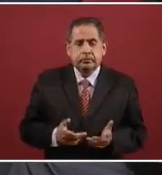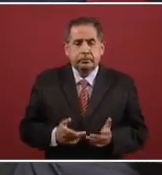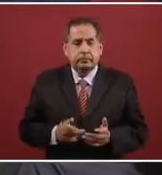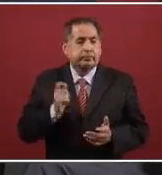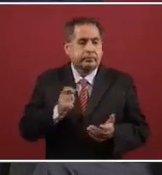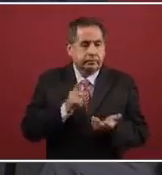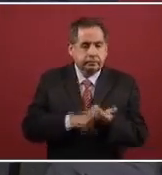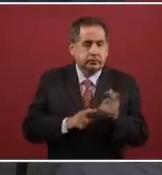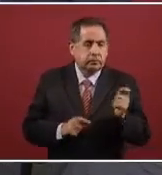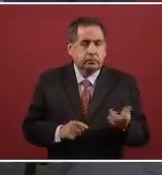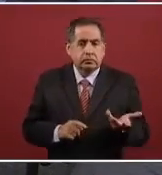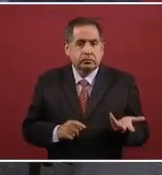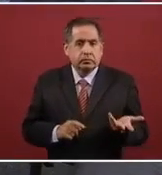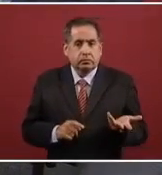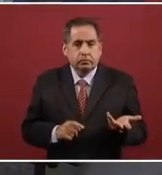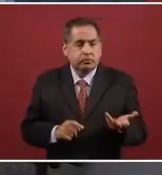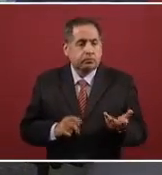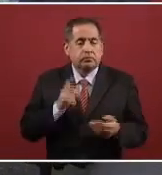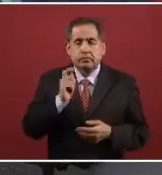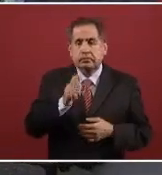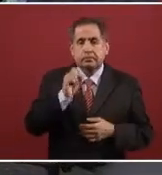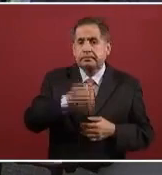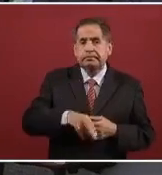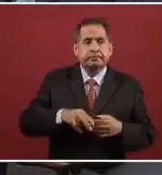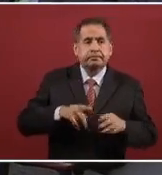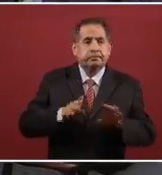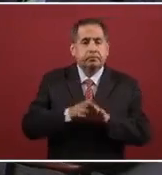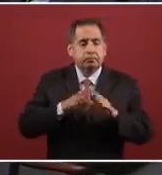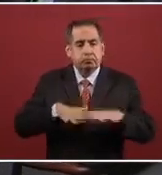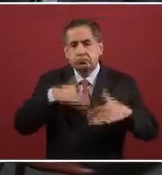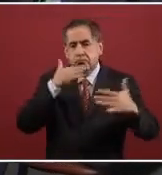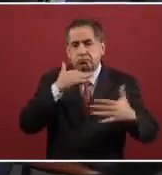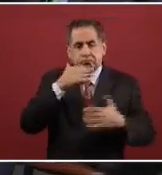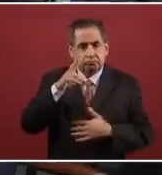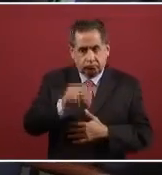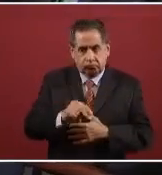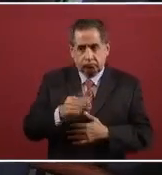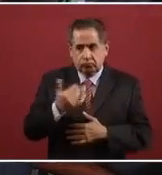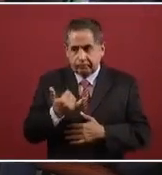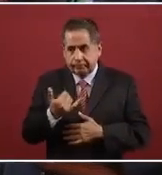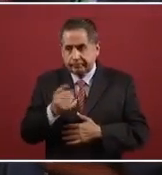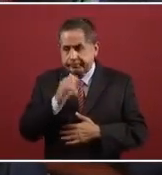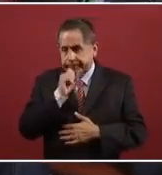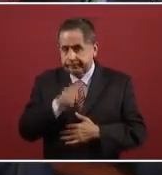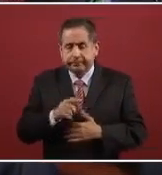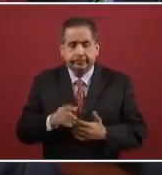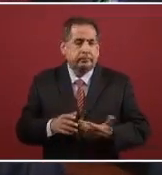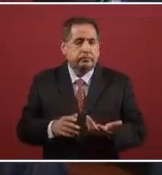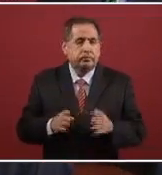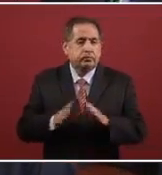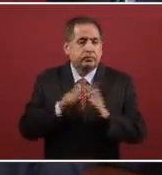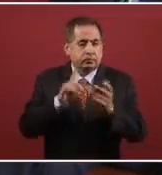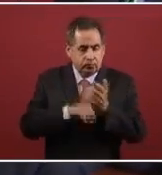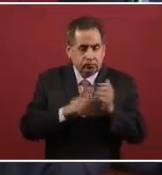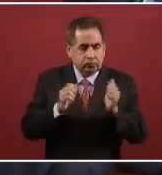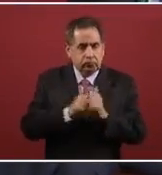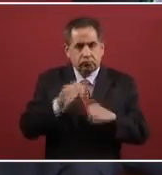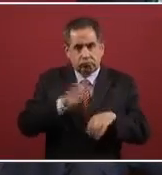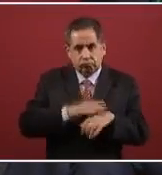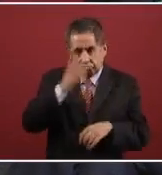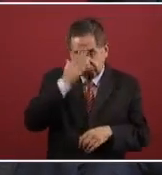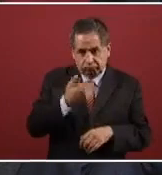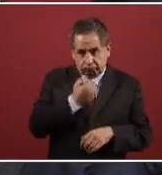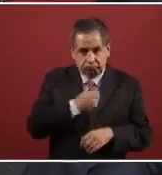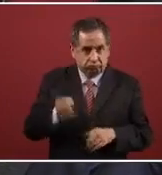que no haya corrupción y que se actúe con más eficiencia.